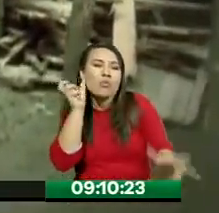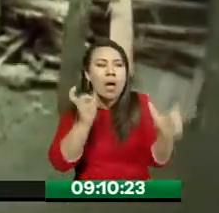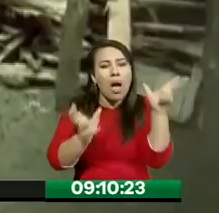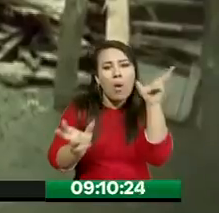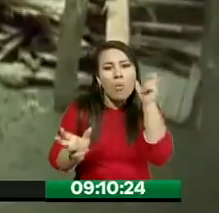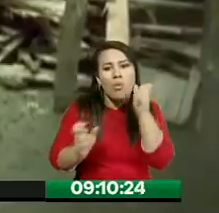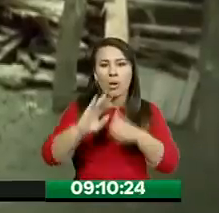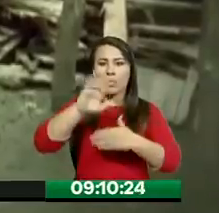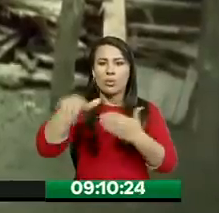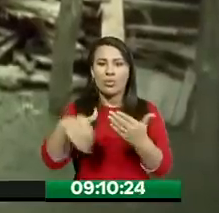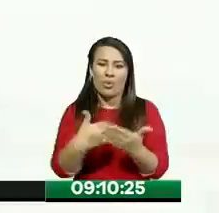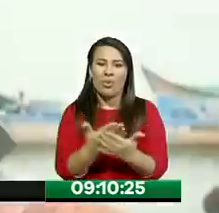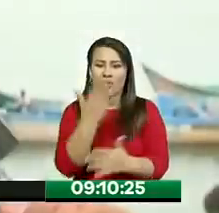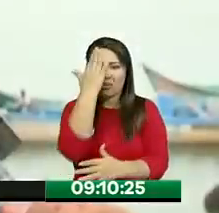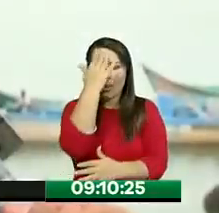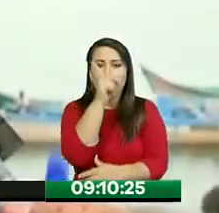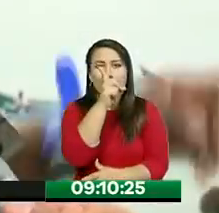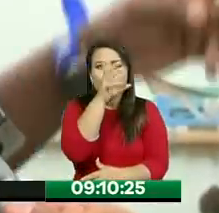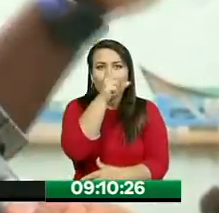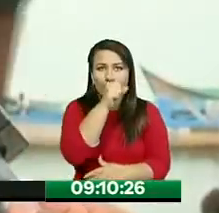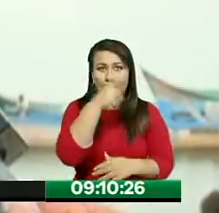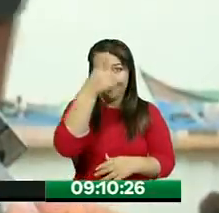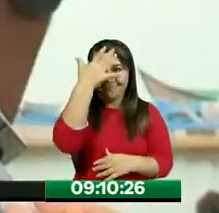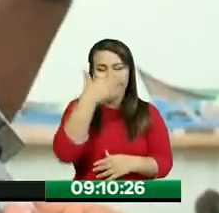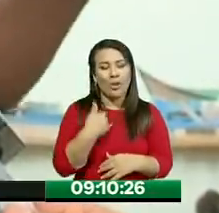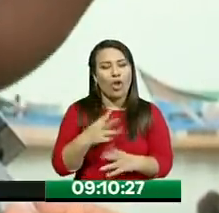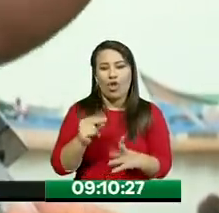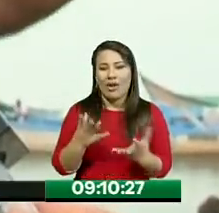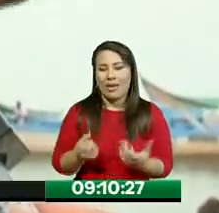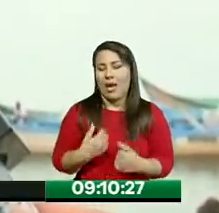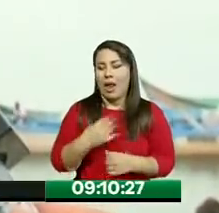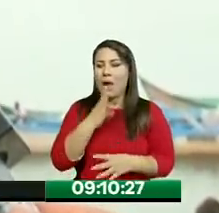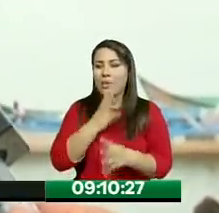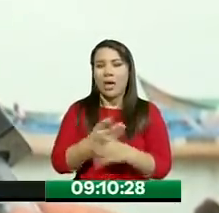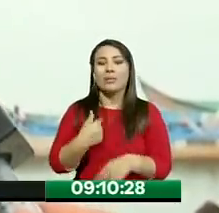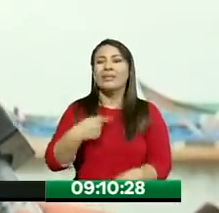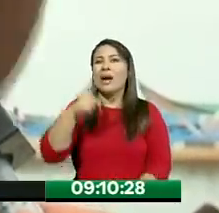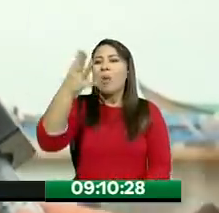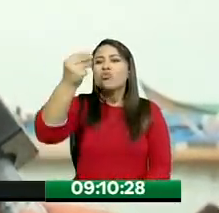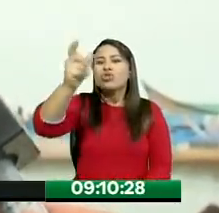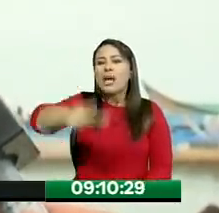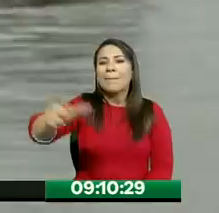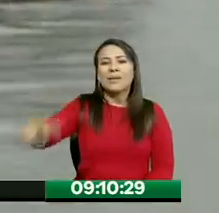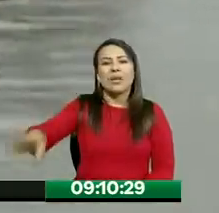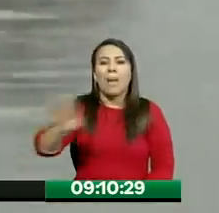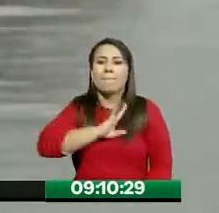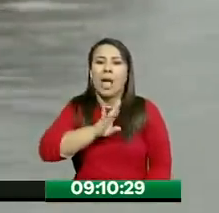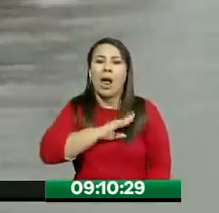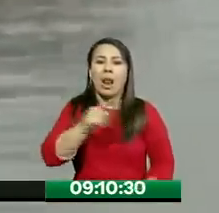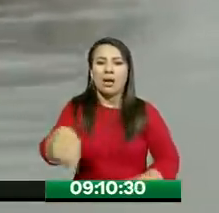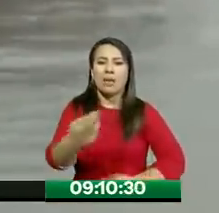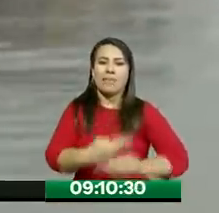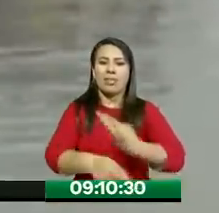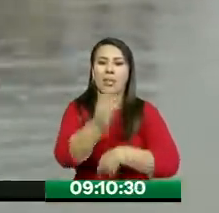Déjalo que lo bañe. Cuando los ánimos se encendían y estaba a punto de ser linchado, la policía llegó.